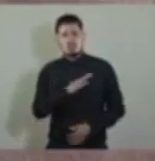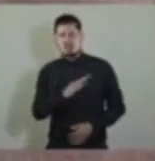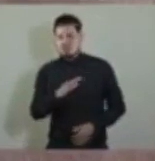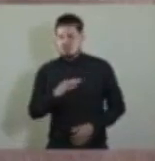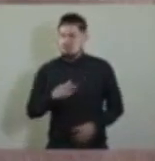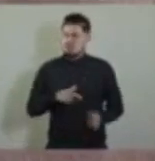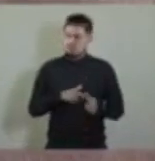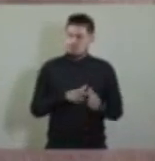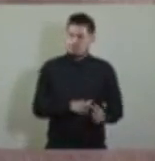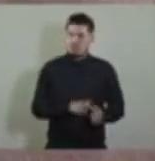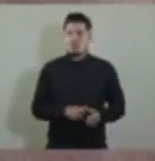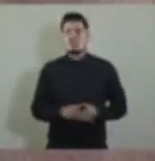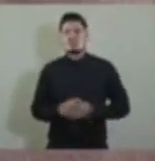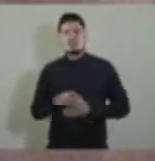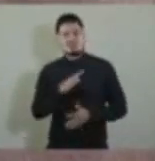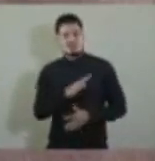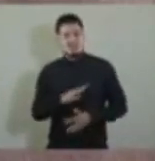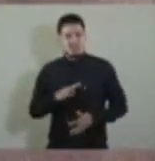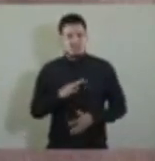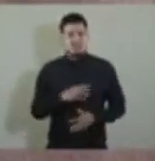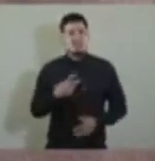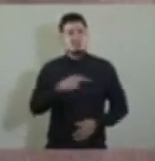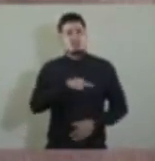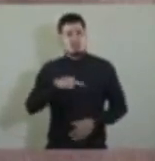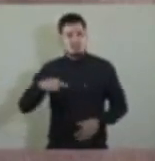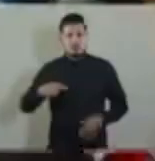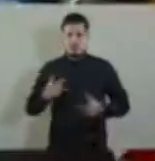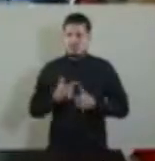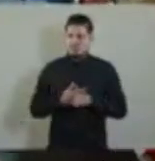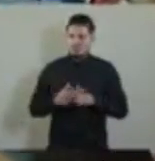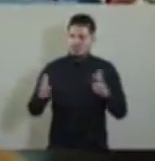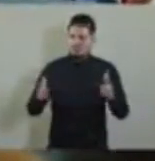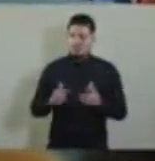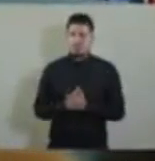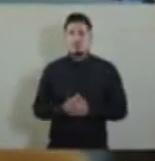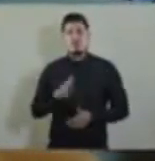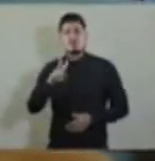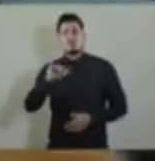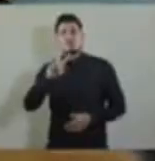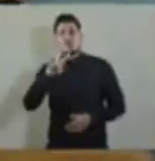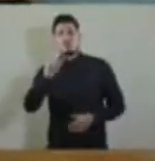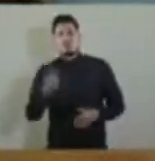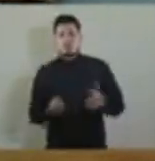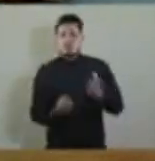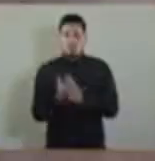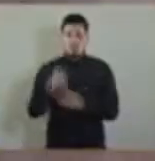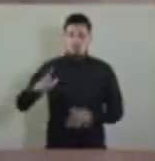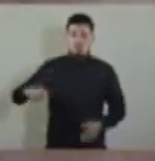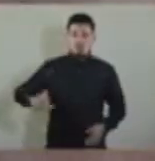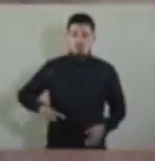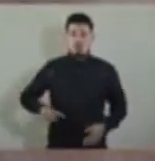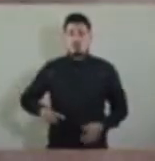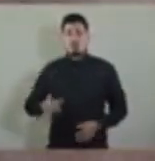gozando de nuestras libertades. ¡Que viva la nueva gobernanza!